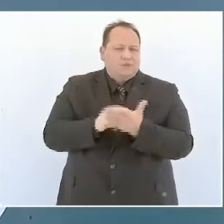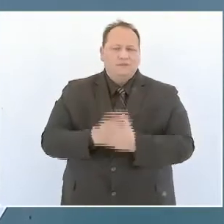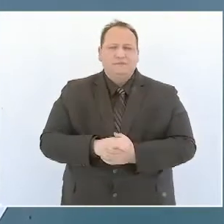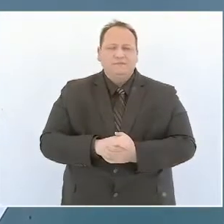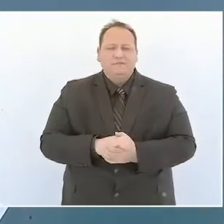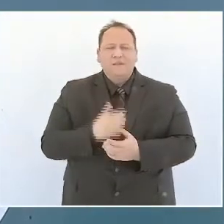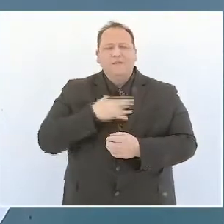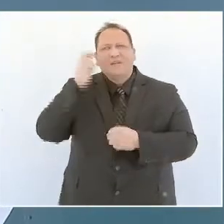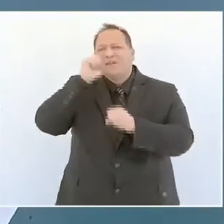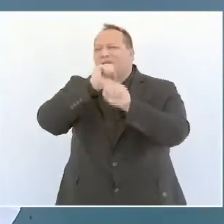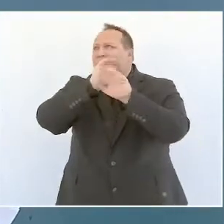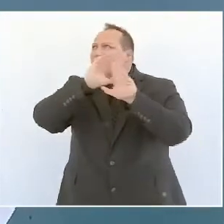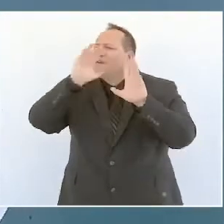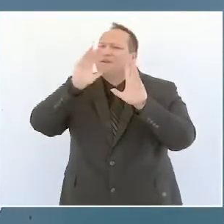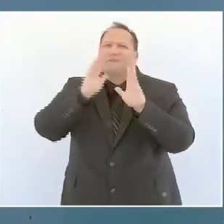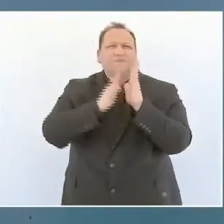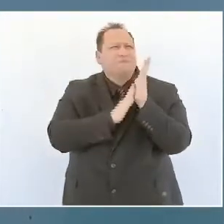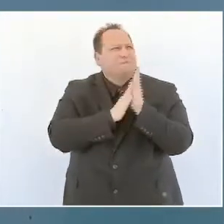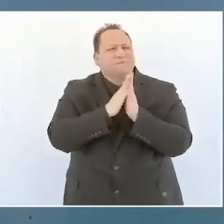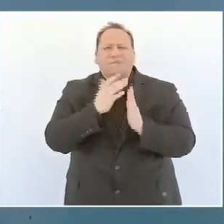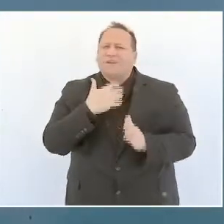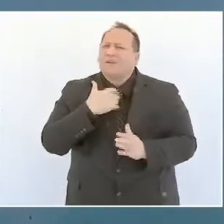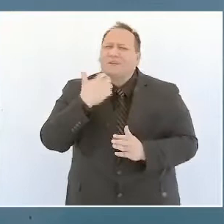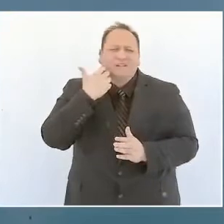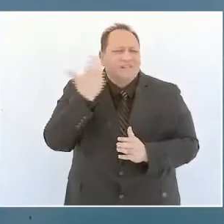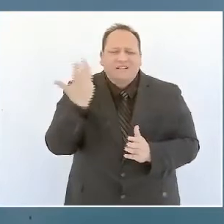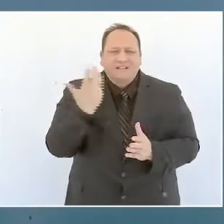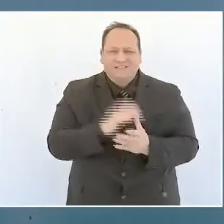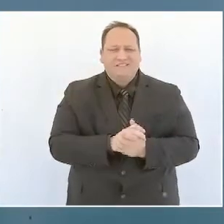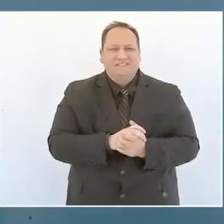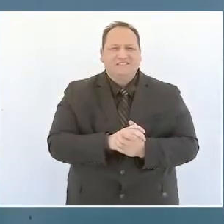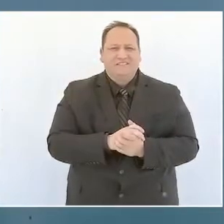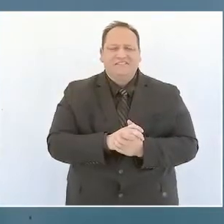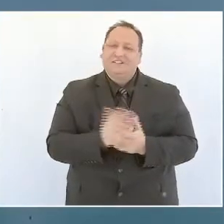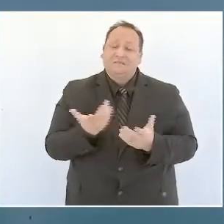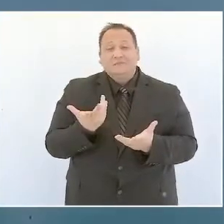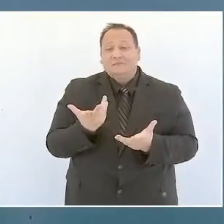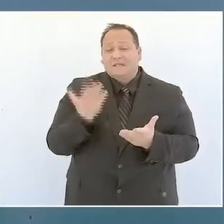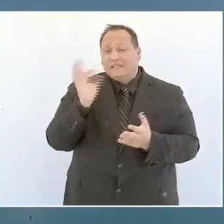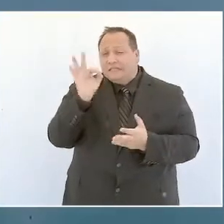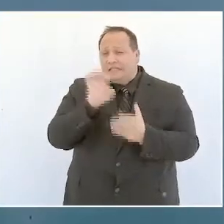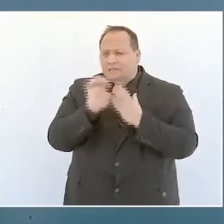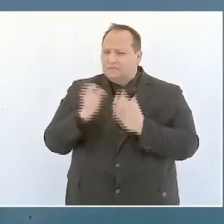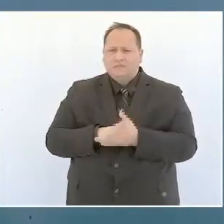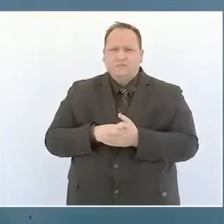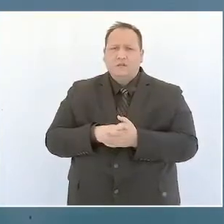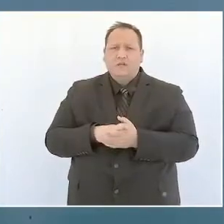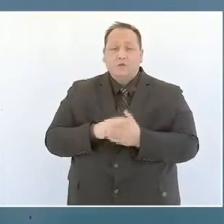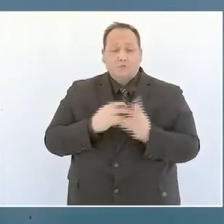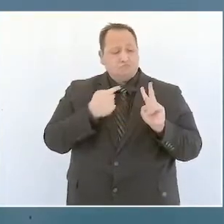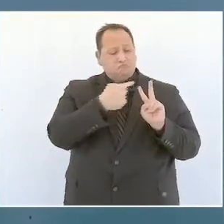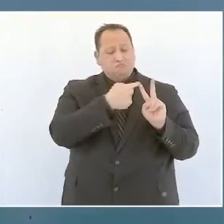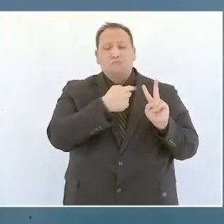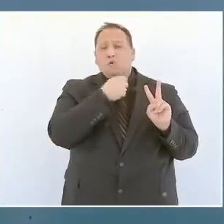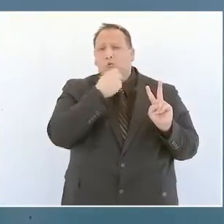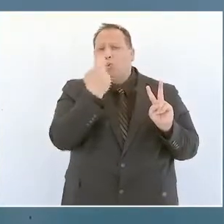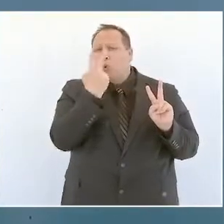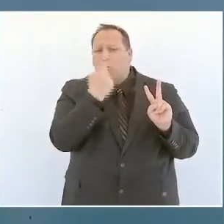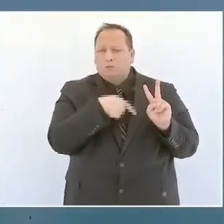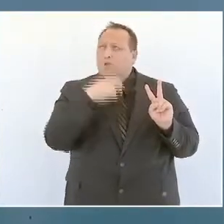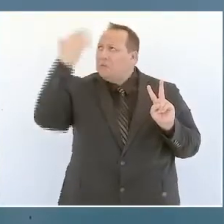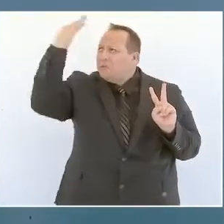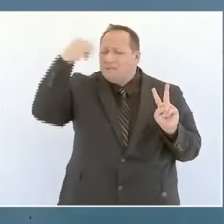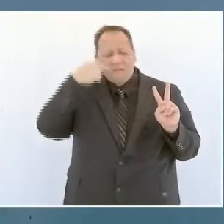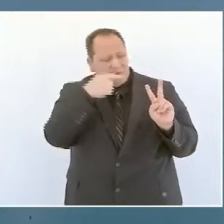Mi sueño, mi deseo es de que si hay un par de ancianos, de